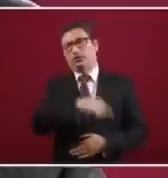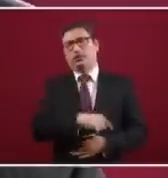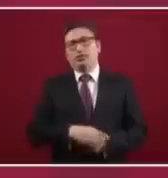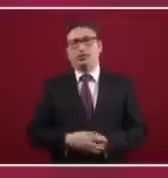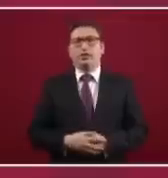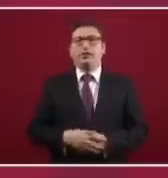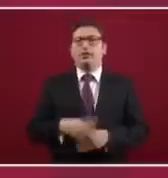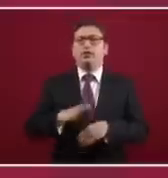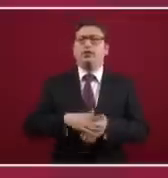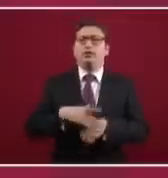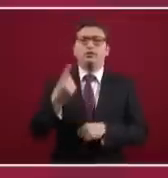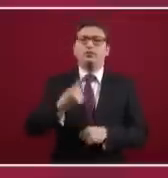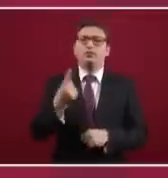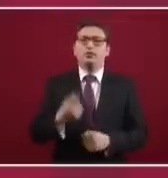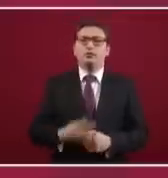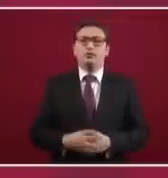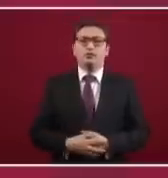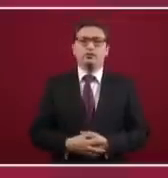por